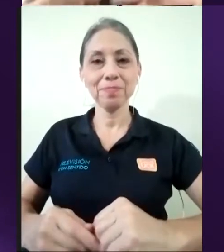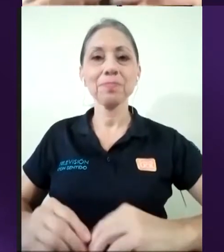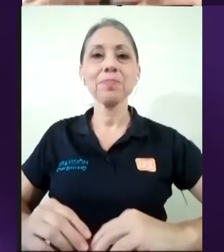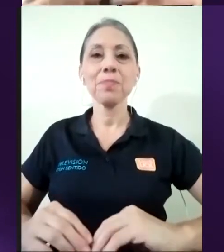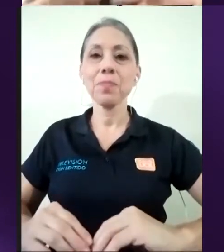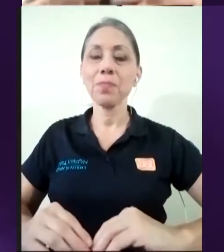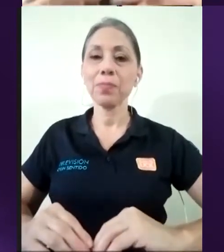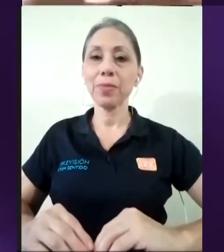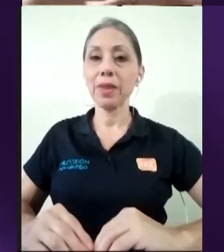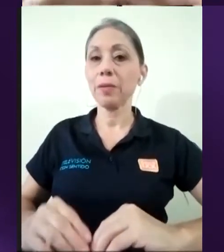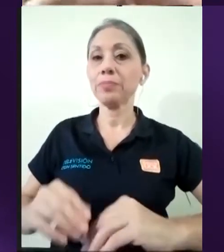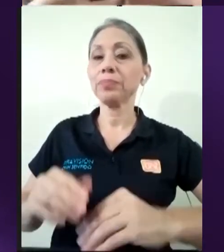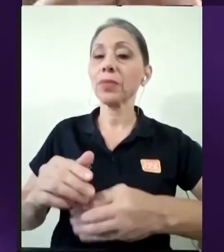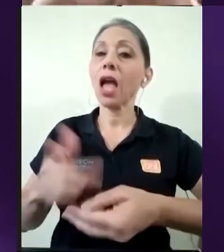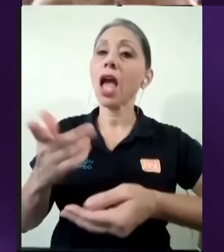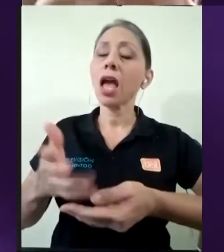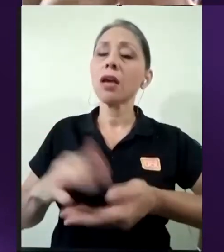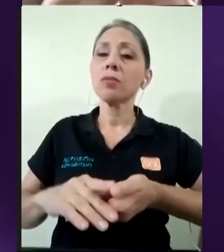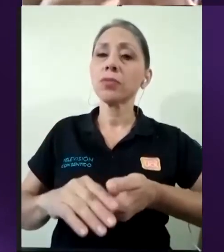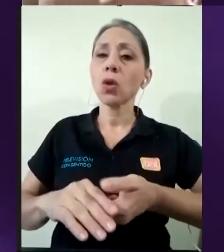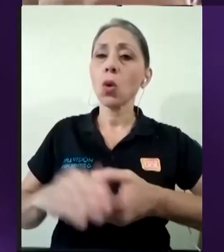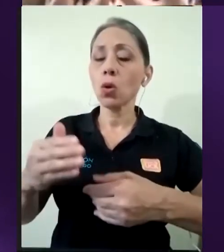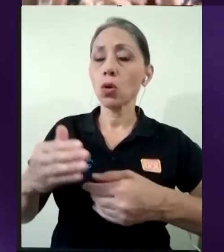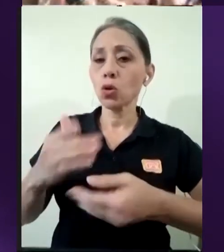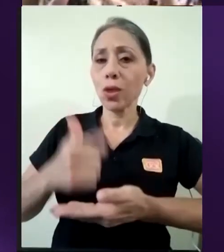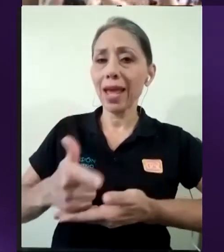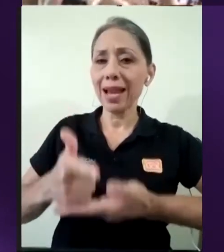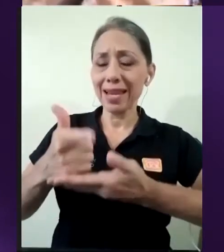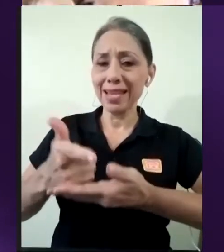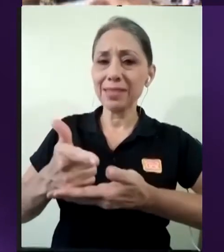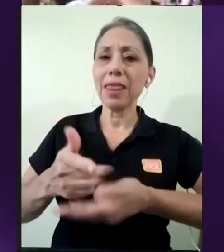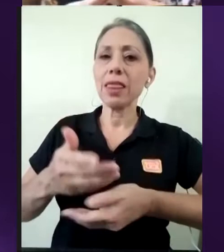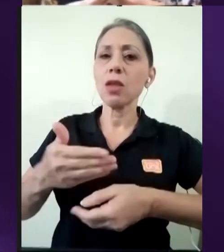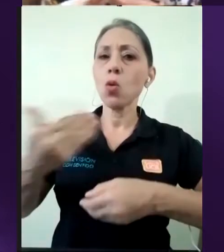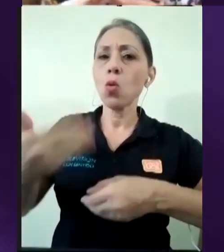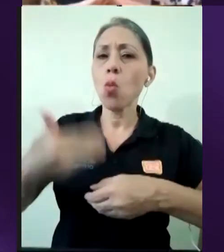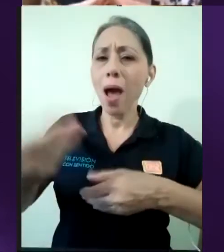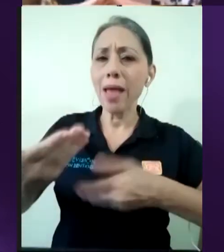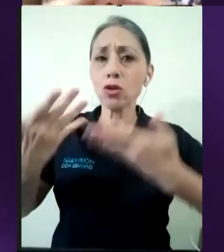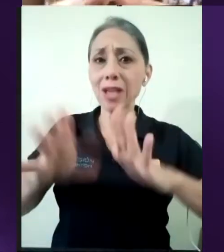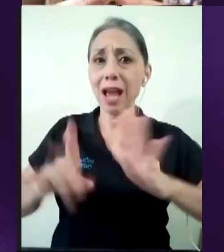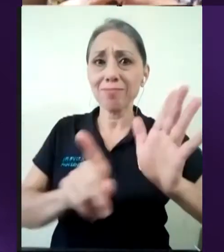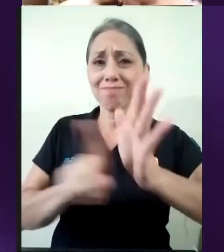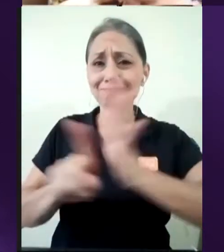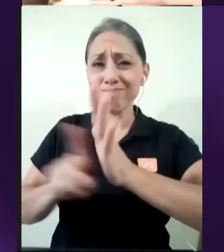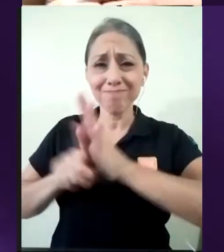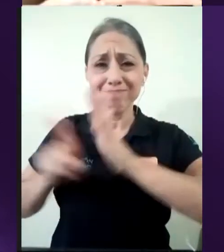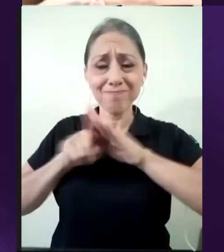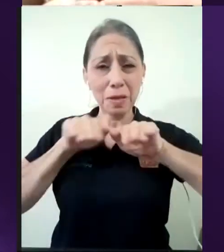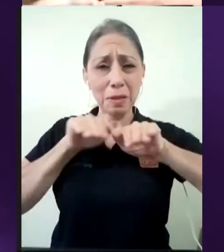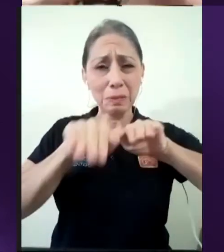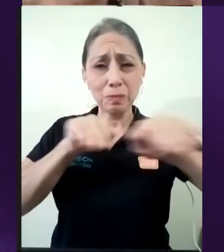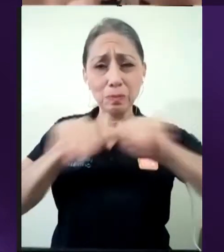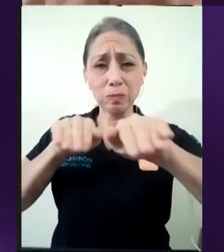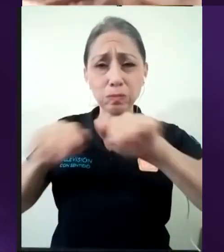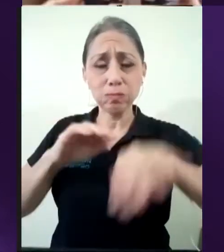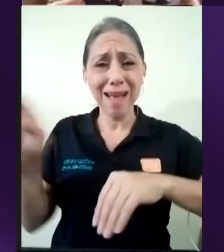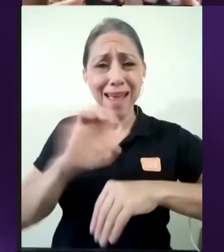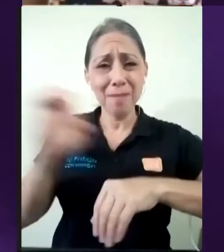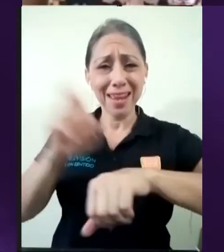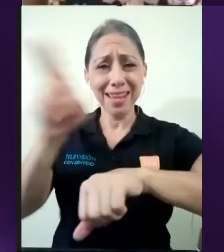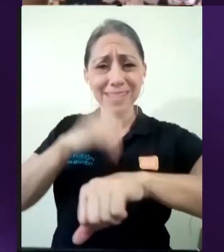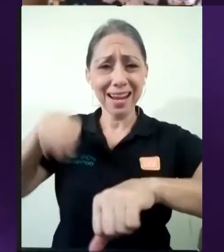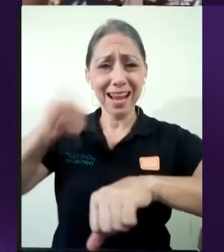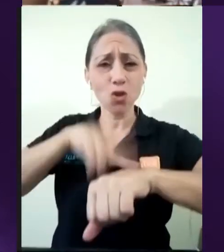Doña Lisbeth, cuando se da la alerta por emergencia nacional, se decreta la emergencia nacional, ¿qué indica el